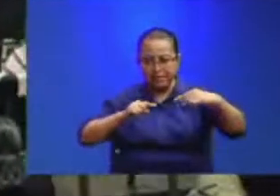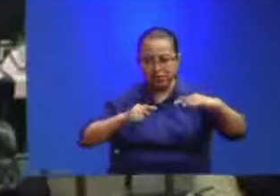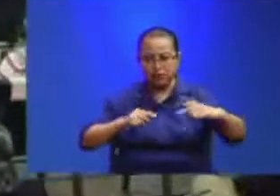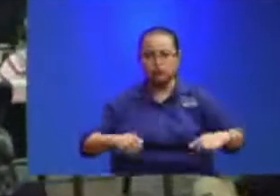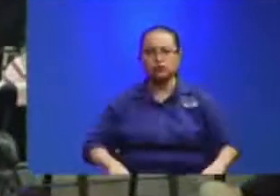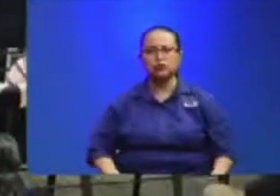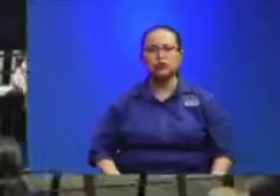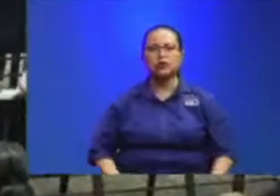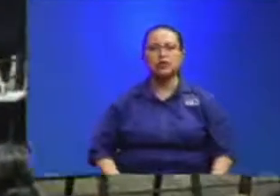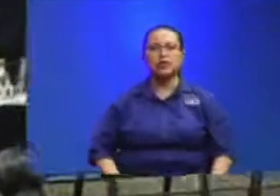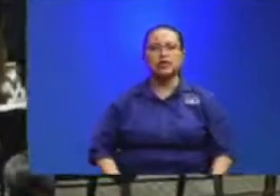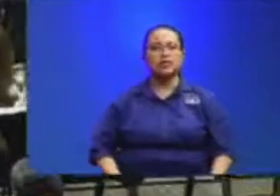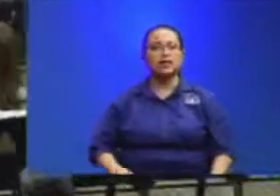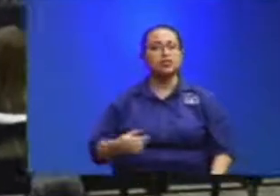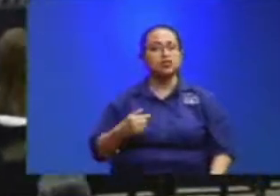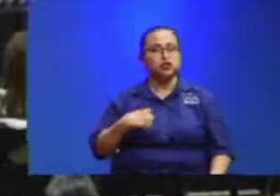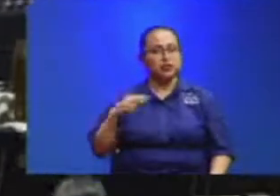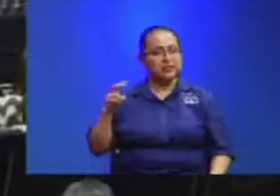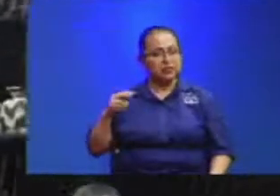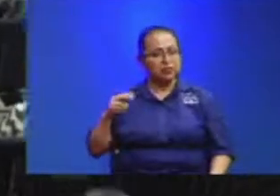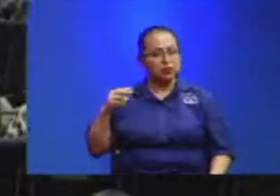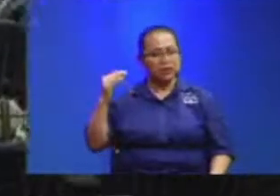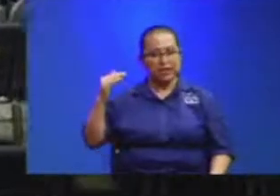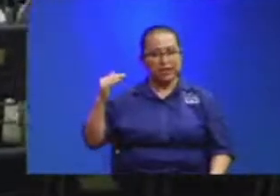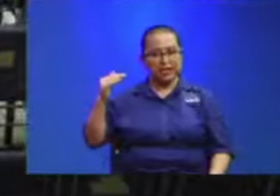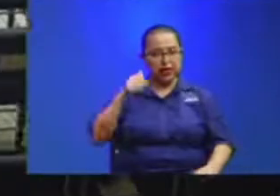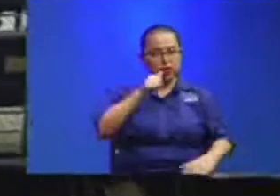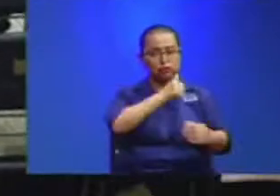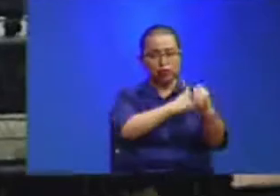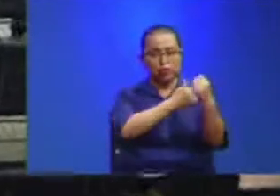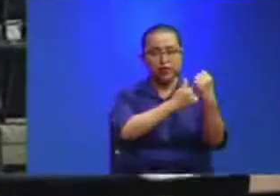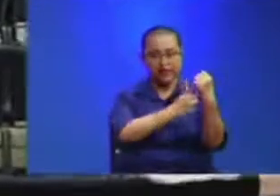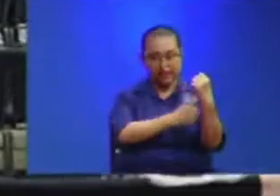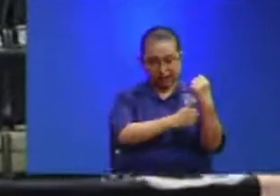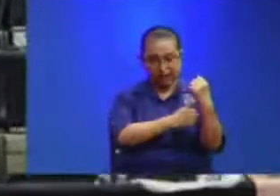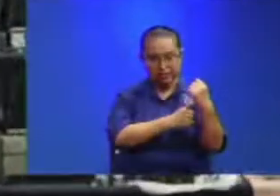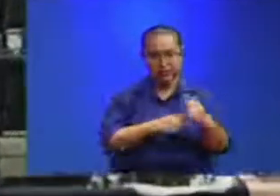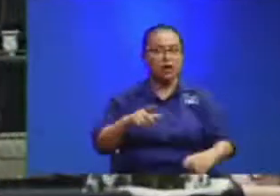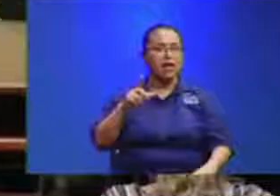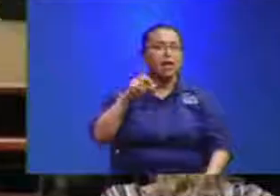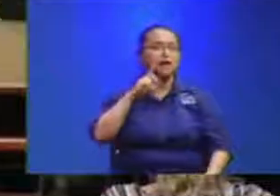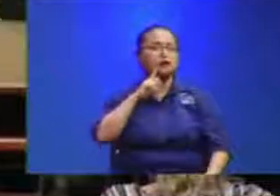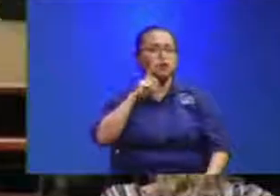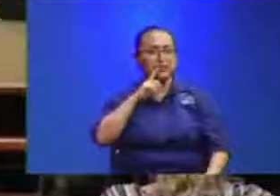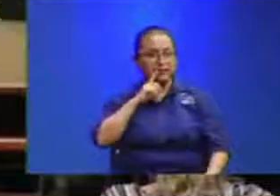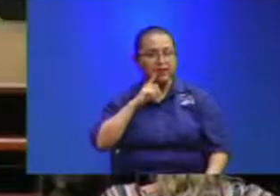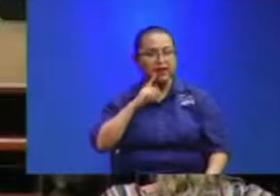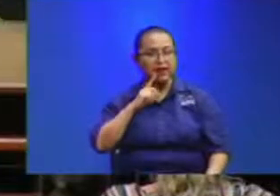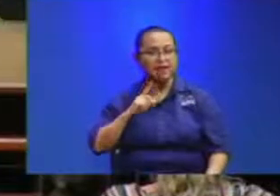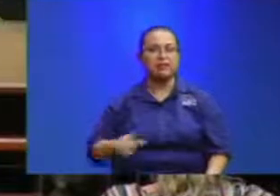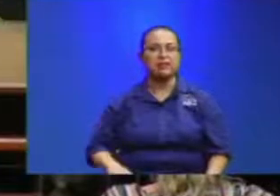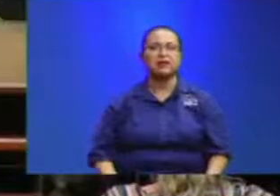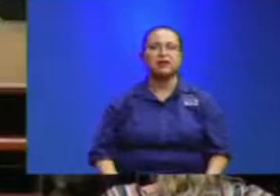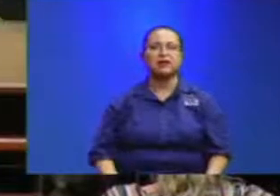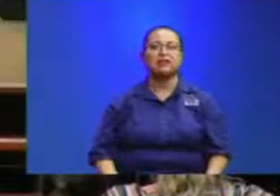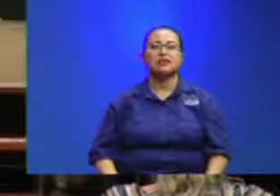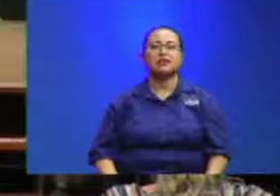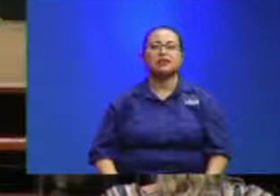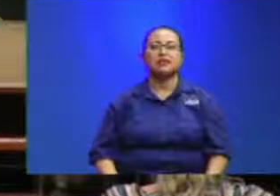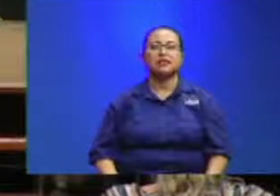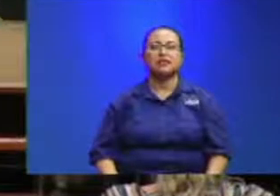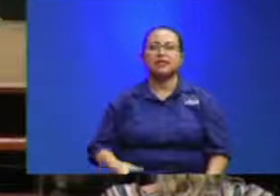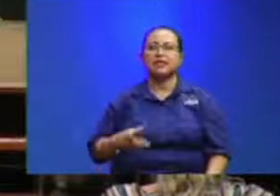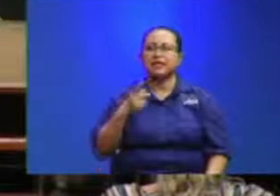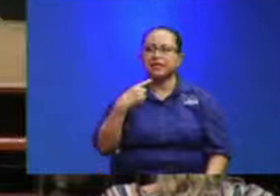ministerial de un de una misión me digan a mí en amor mirá sergio no estás haciendo bien que hoy